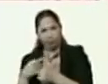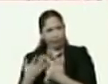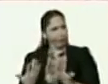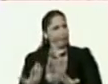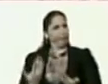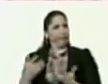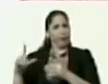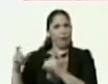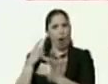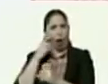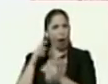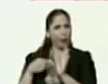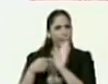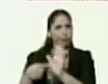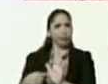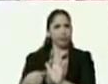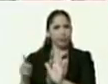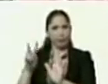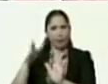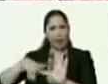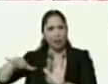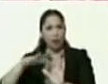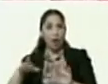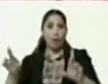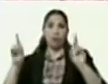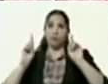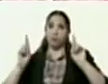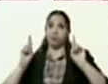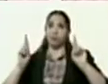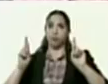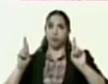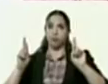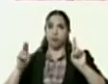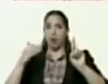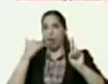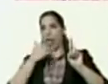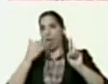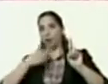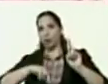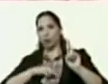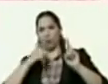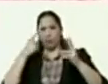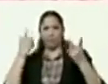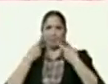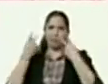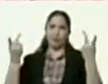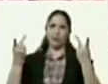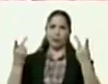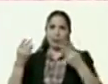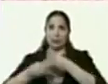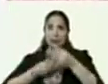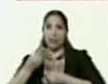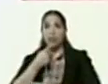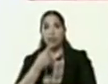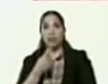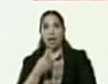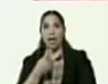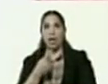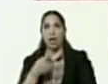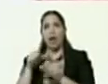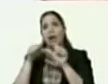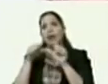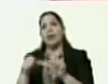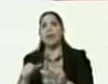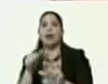muéstrame esta foto aquí, los venezolanos, afortunadamente, con el sentido de humor que tenemos, hasta se publicó un meme que se hizo viral que decía, quédate